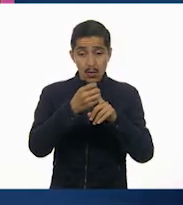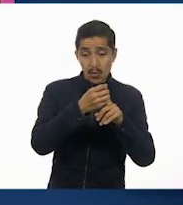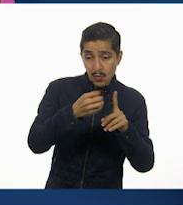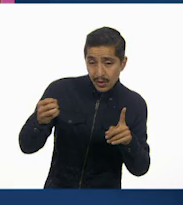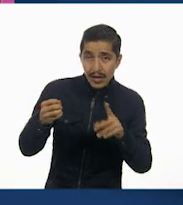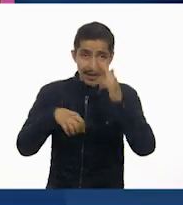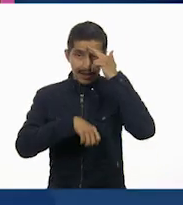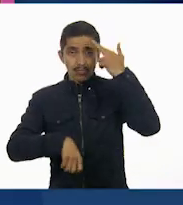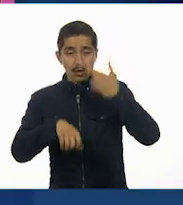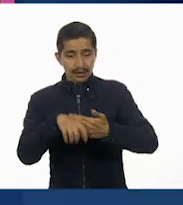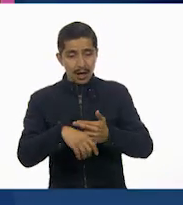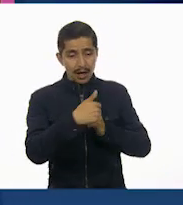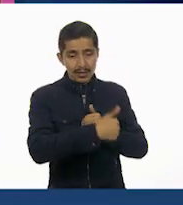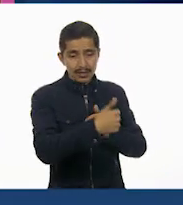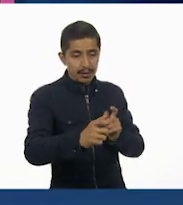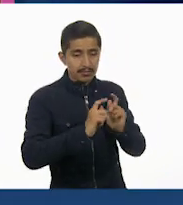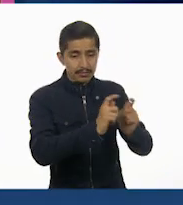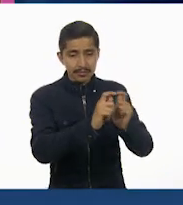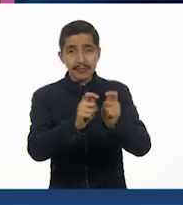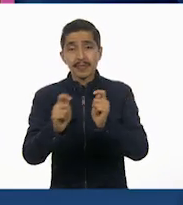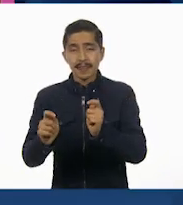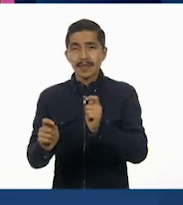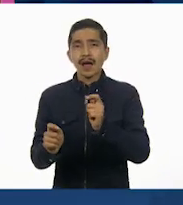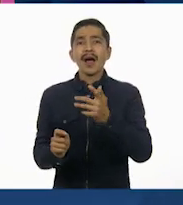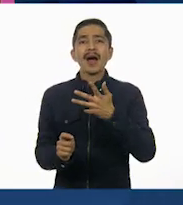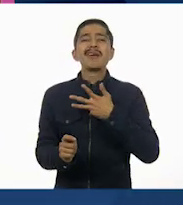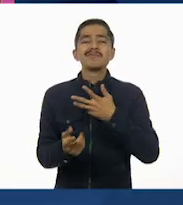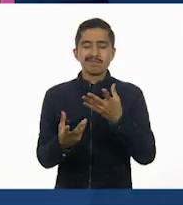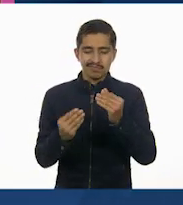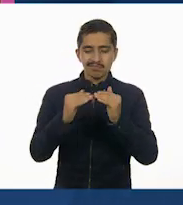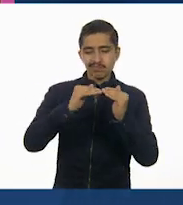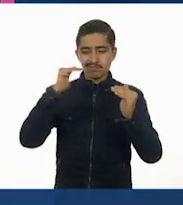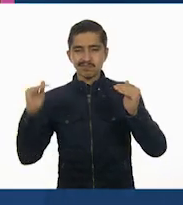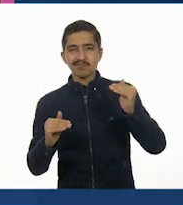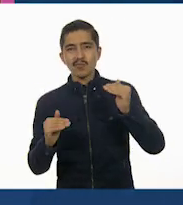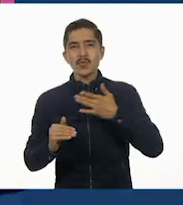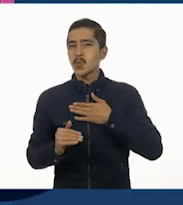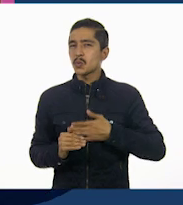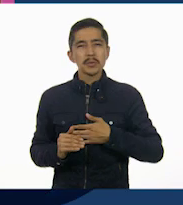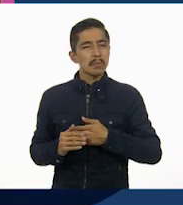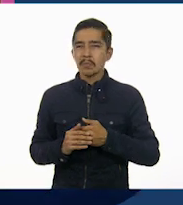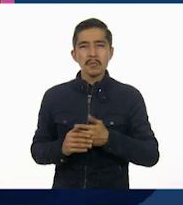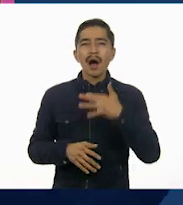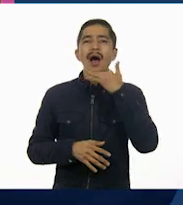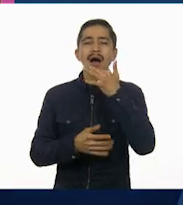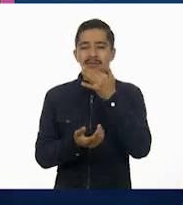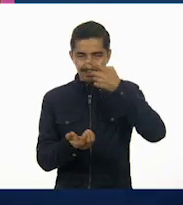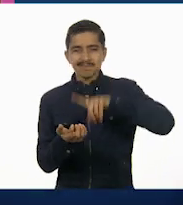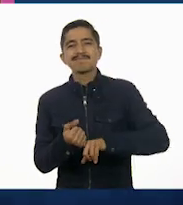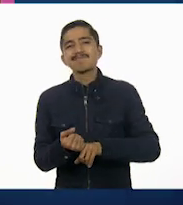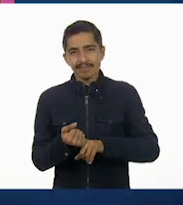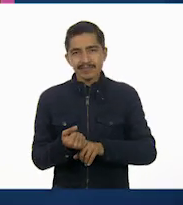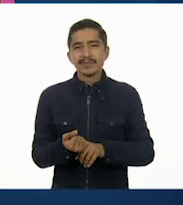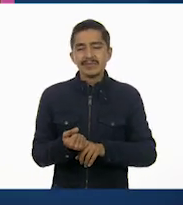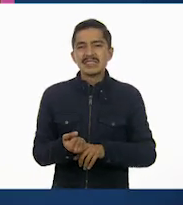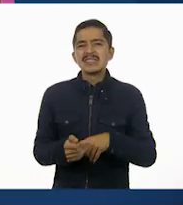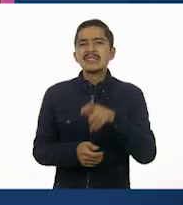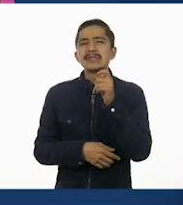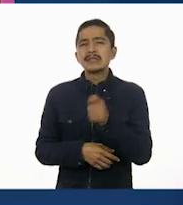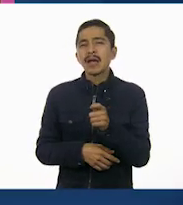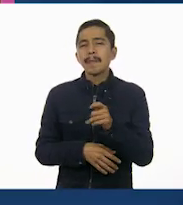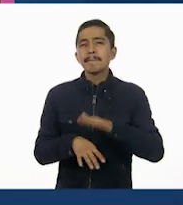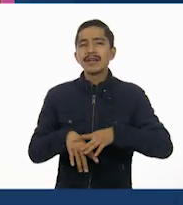de responsabilidades, existía desigualdad, injusticia y corrupción que afectaba a